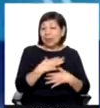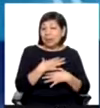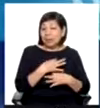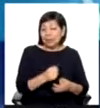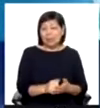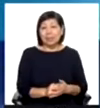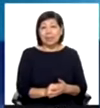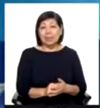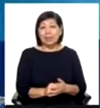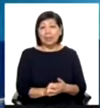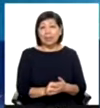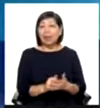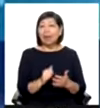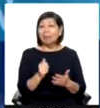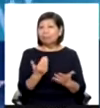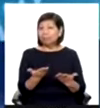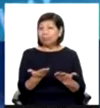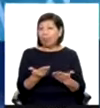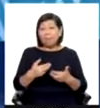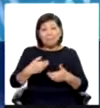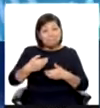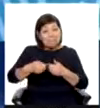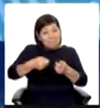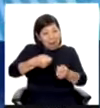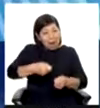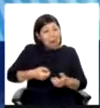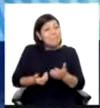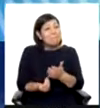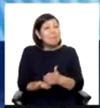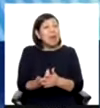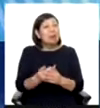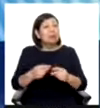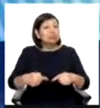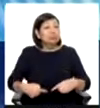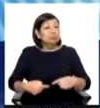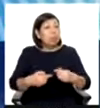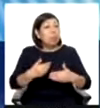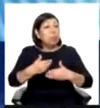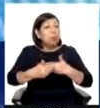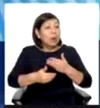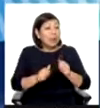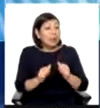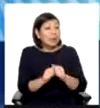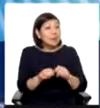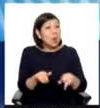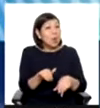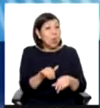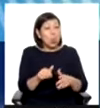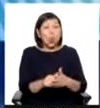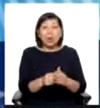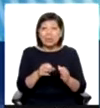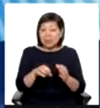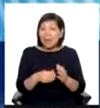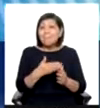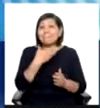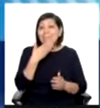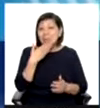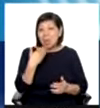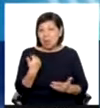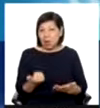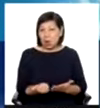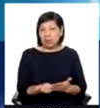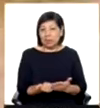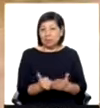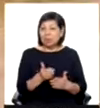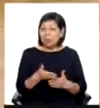que realmente haya productores que sean competitivos y que produzcan una semilla de calidad y sobre